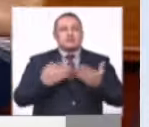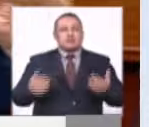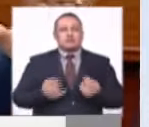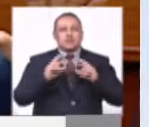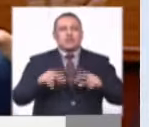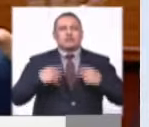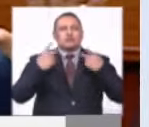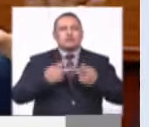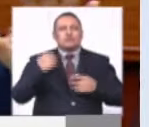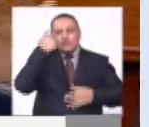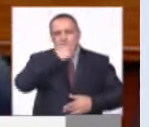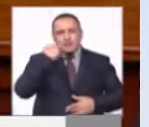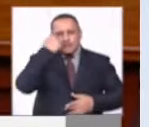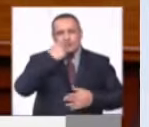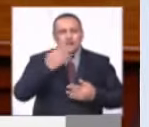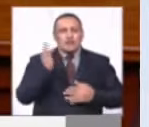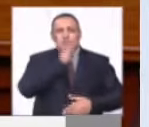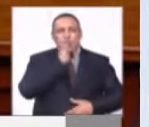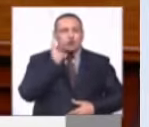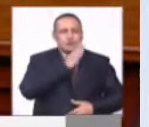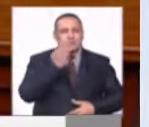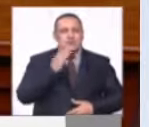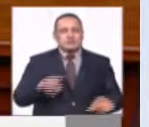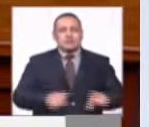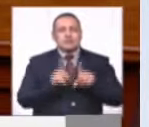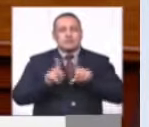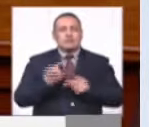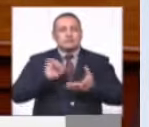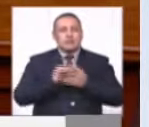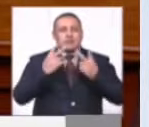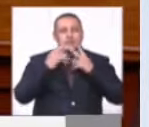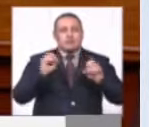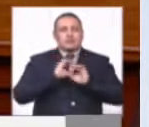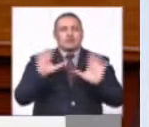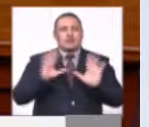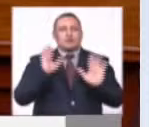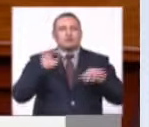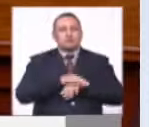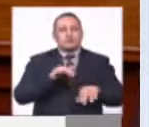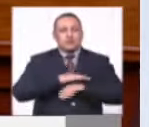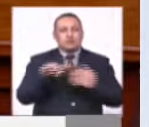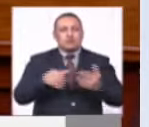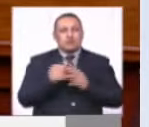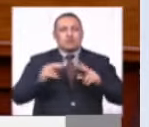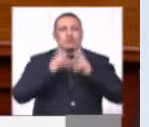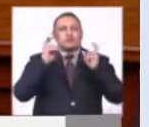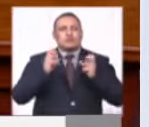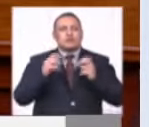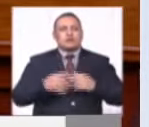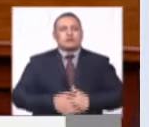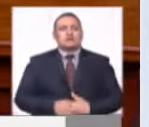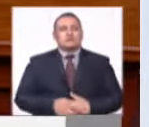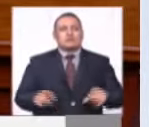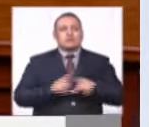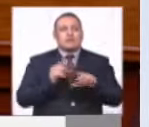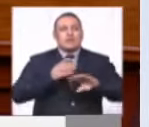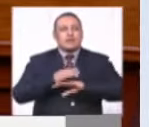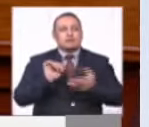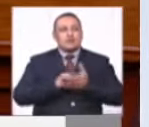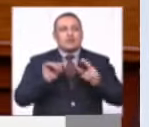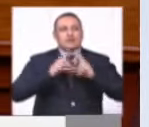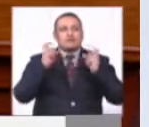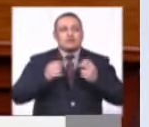llama doble rasero. Entonces, presidente, para que quede claro con relación a esa terminología, paso a lo